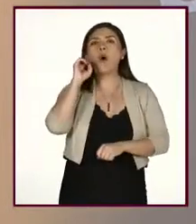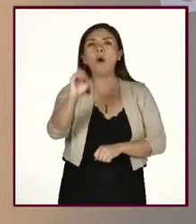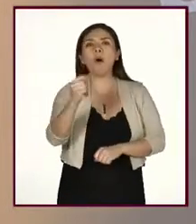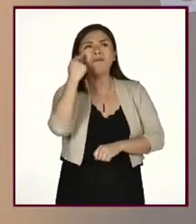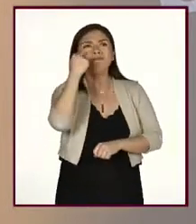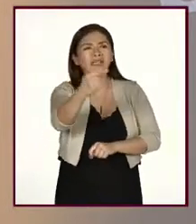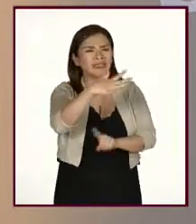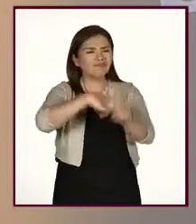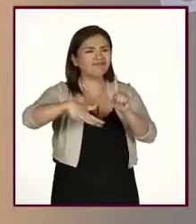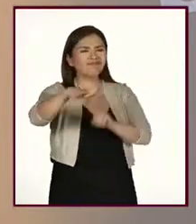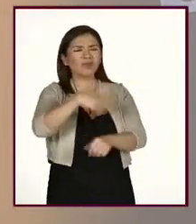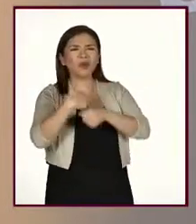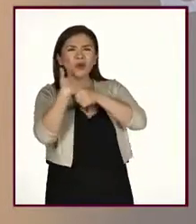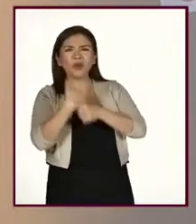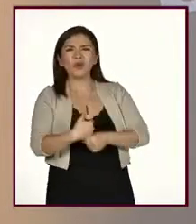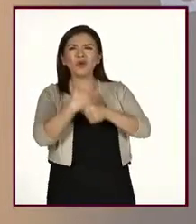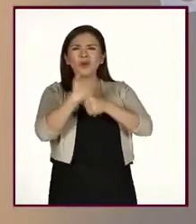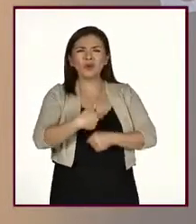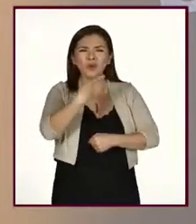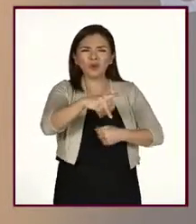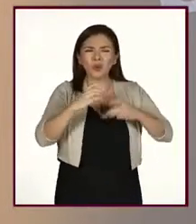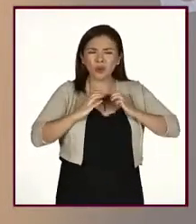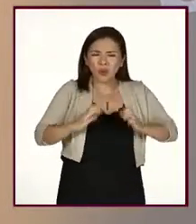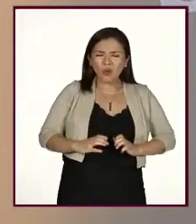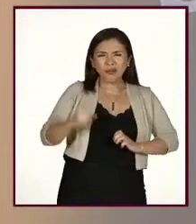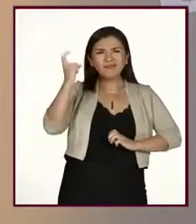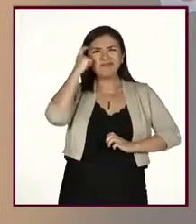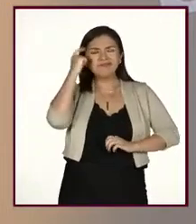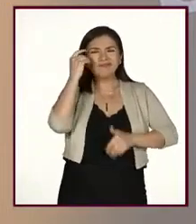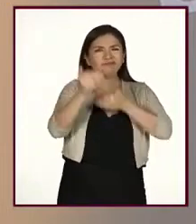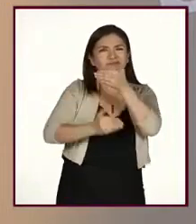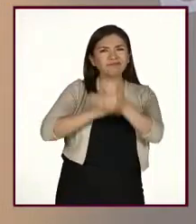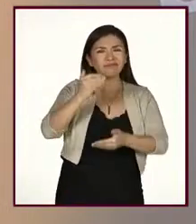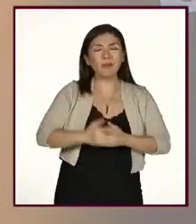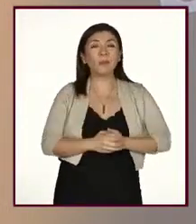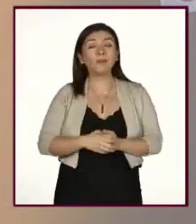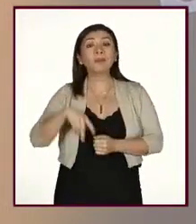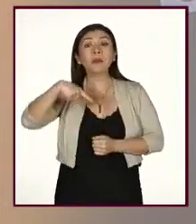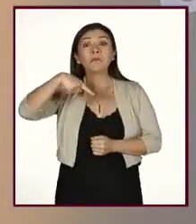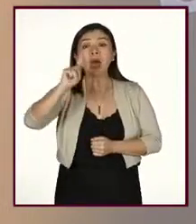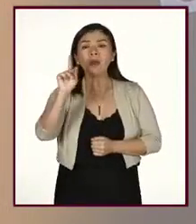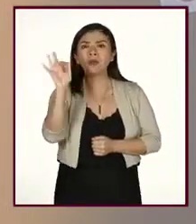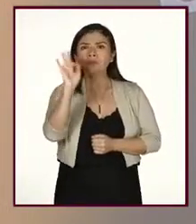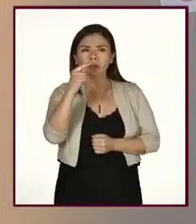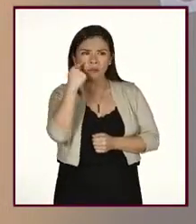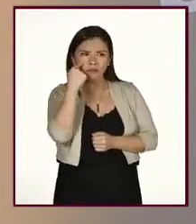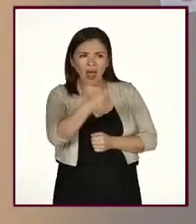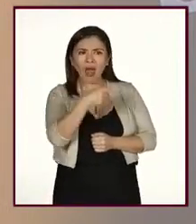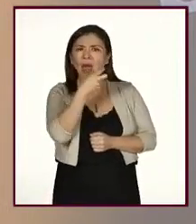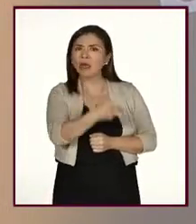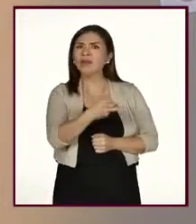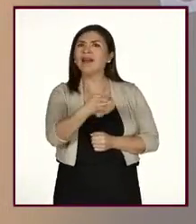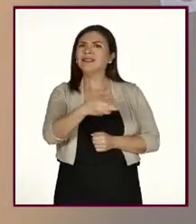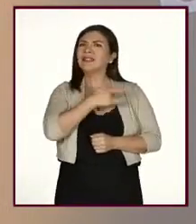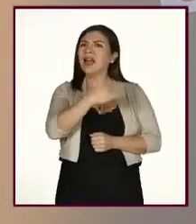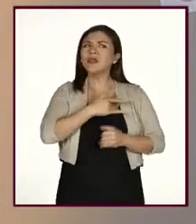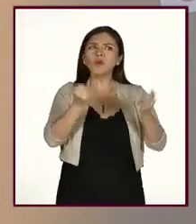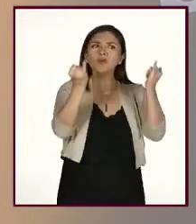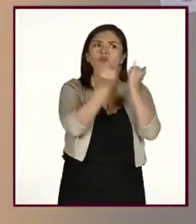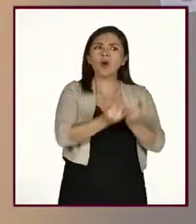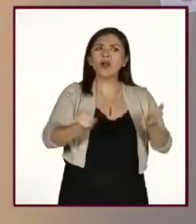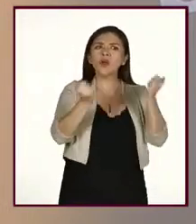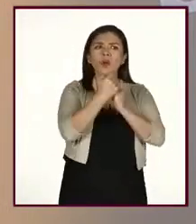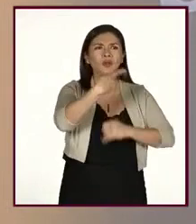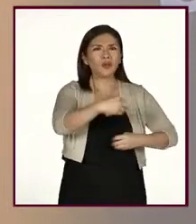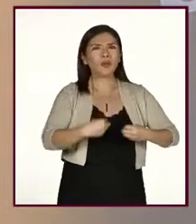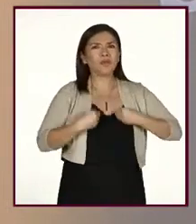un entorno hostil en su desarrollo físico o mental. Sin embargo, cuando estos síntomas interfieren con las actividades habituales